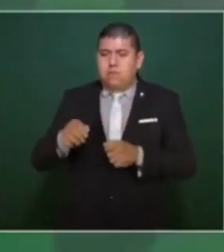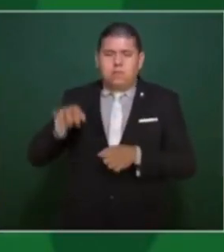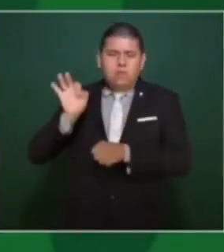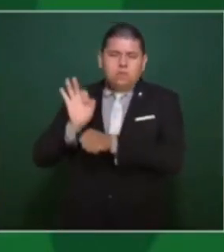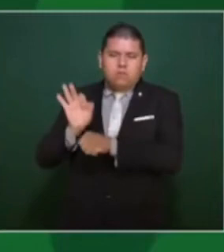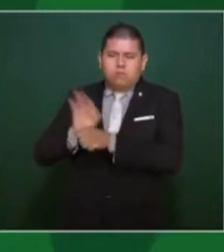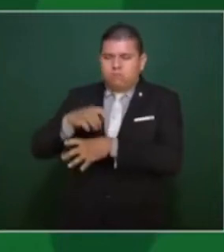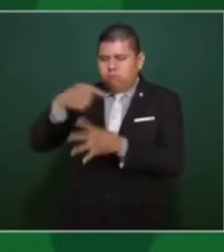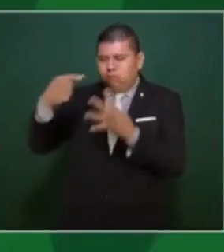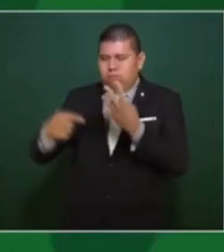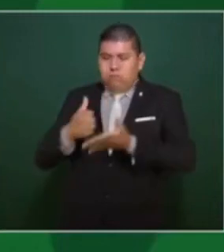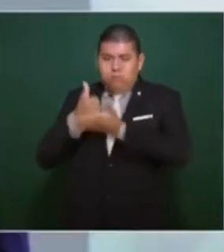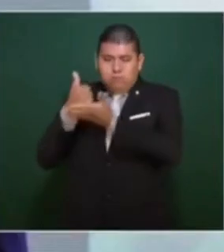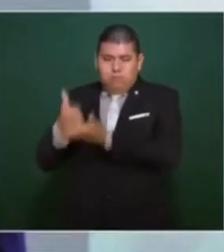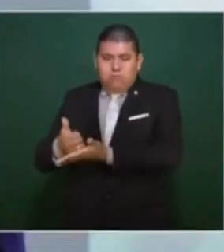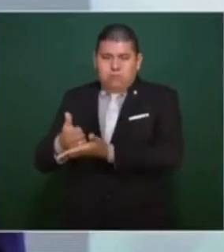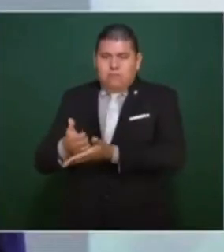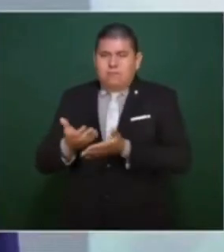pueblo,